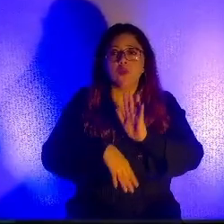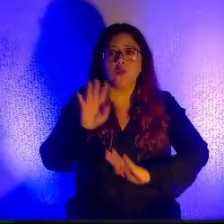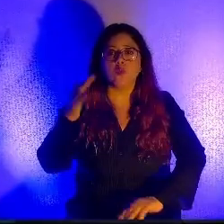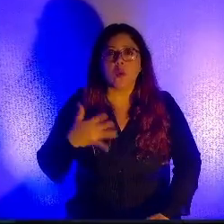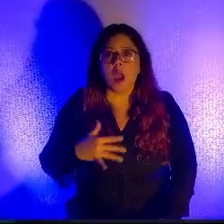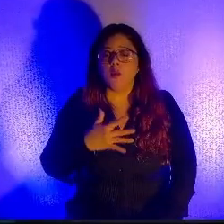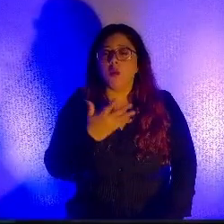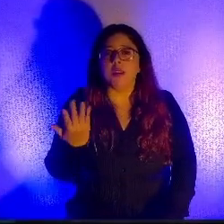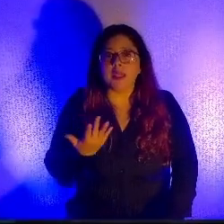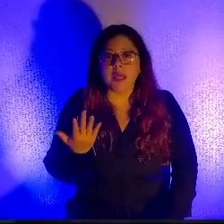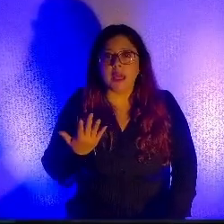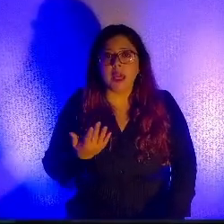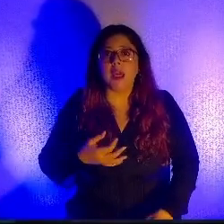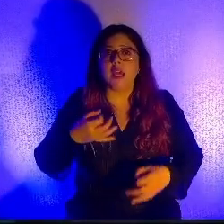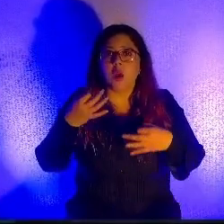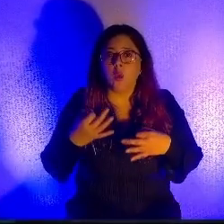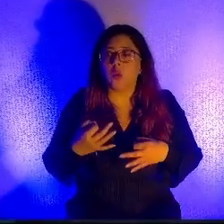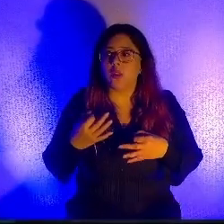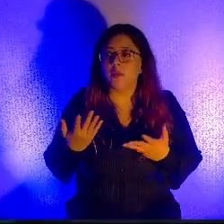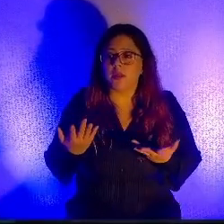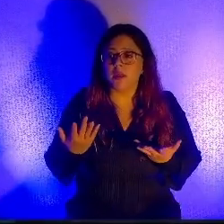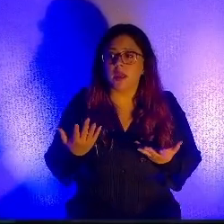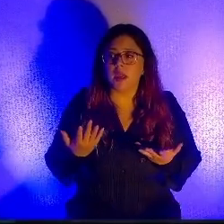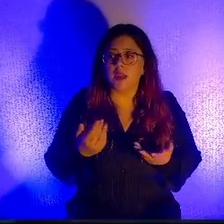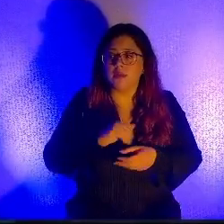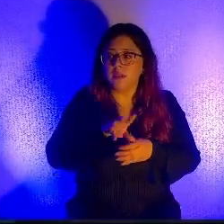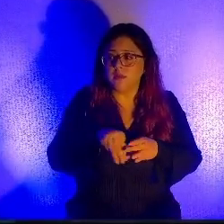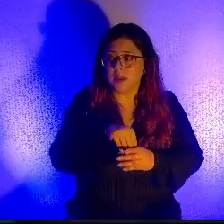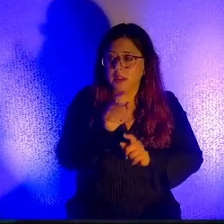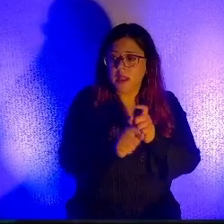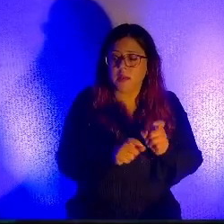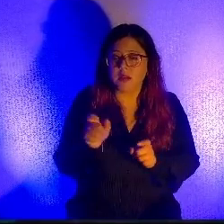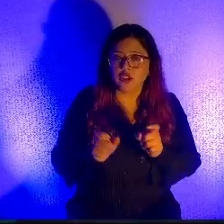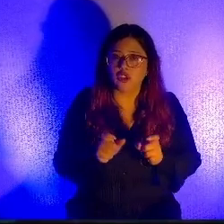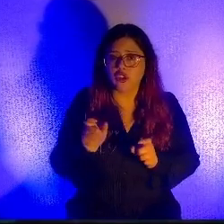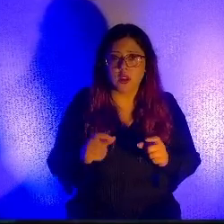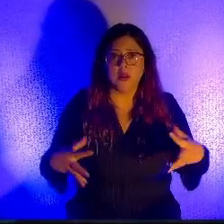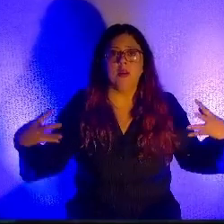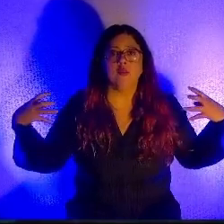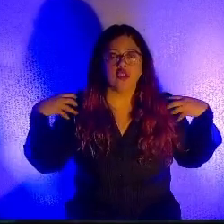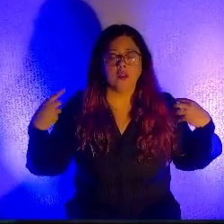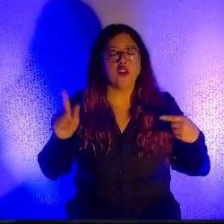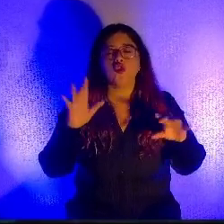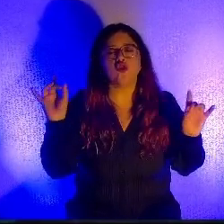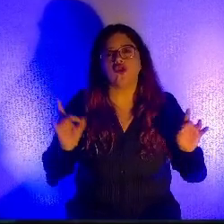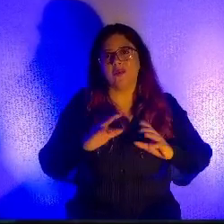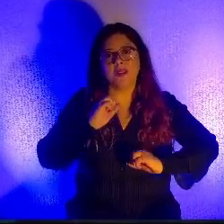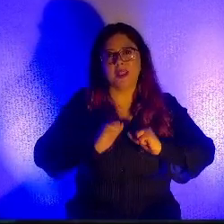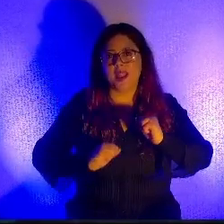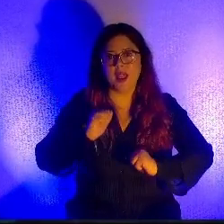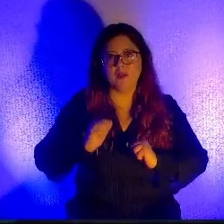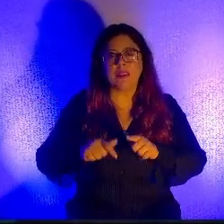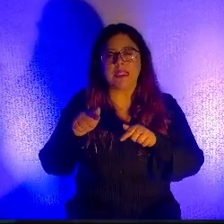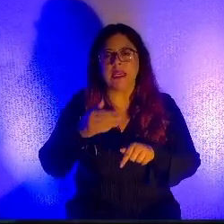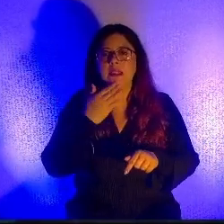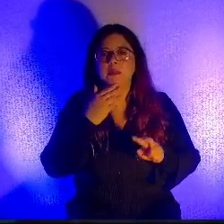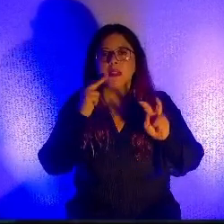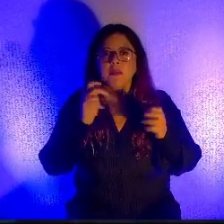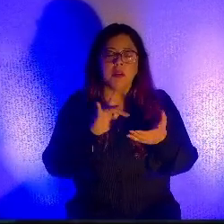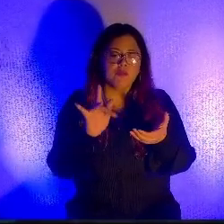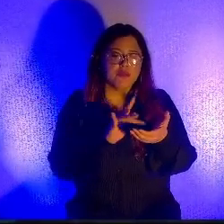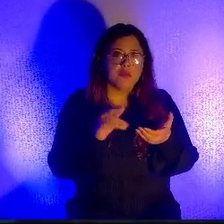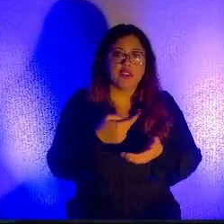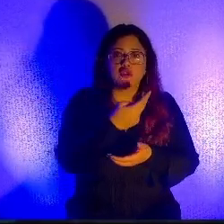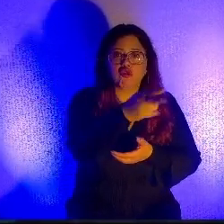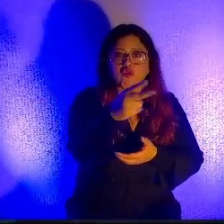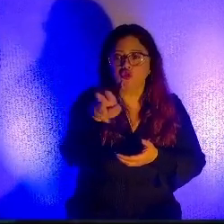importante es que llegó en la mano de todos no está en las manos solo de las grandes corporaciones está en los teléfonos de todos